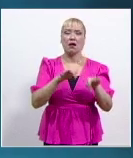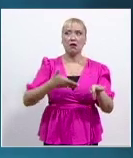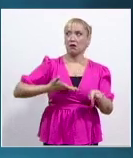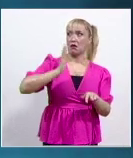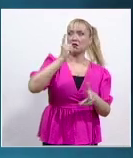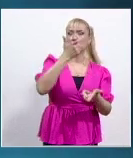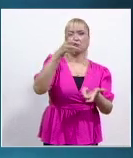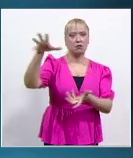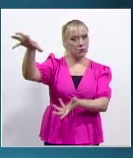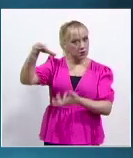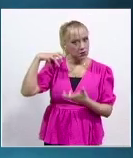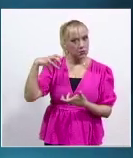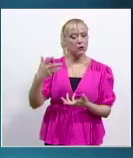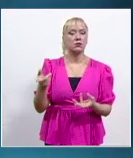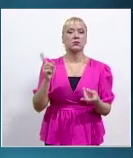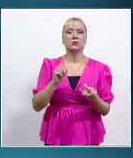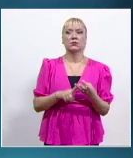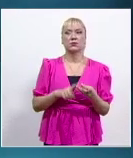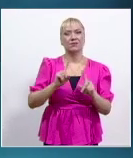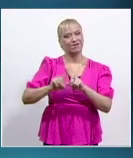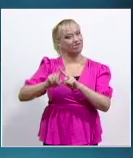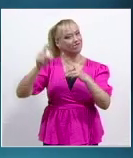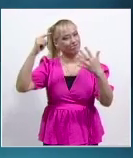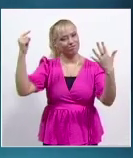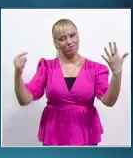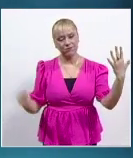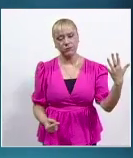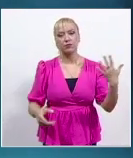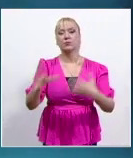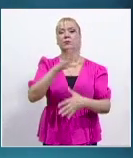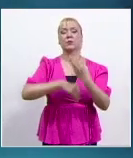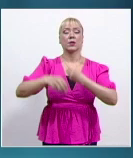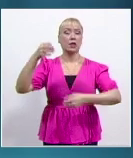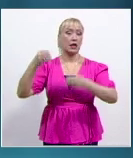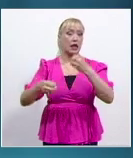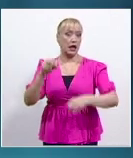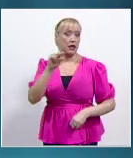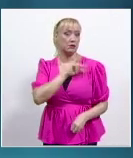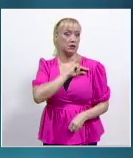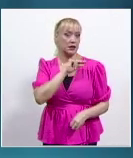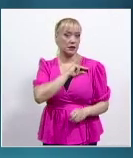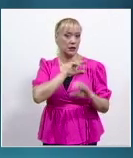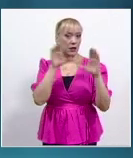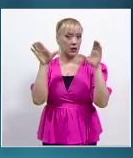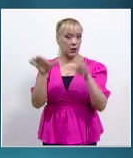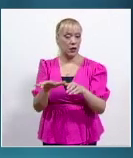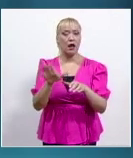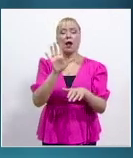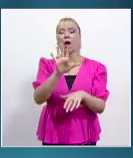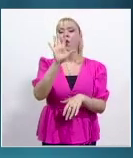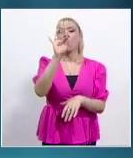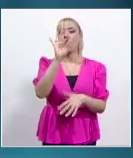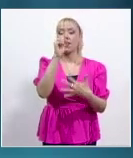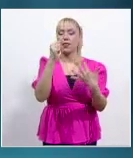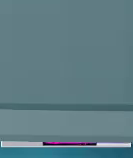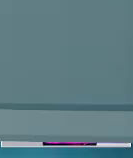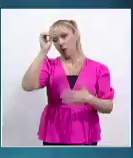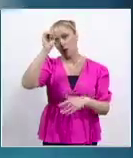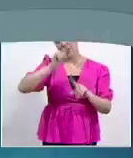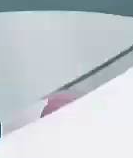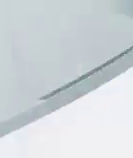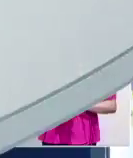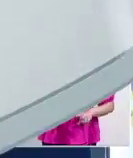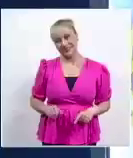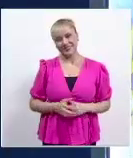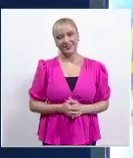principio de definitividad, entre otros temas, mientras que de tribunales colegiados se publicaron 40 tesis aisladas.